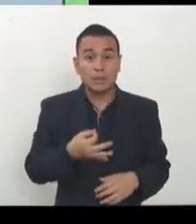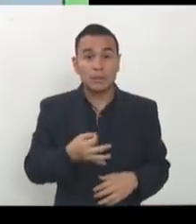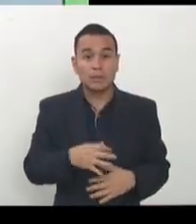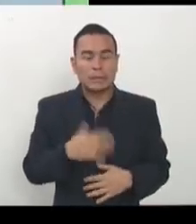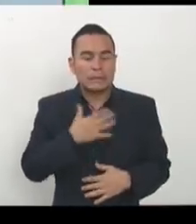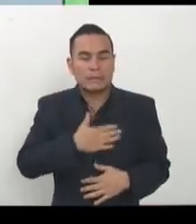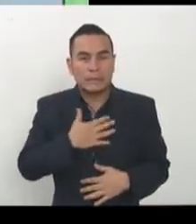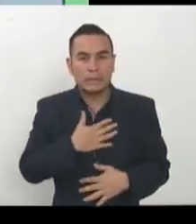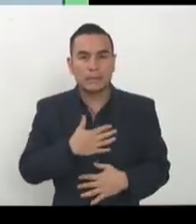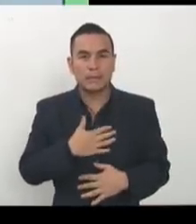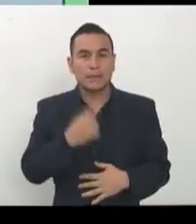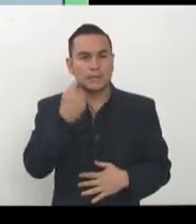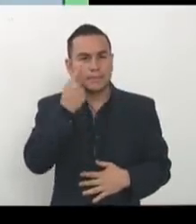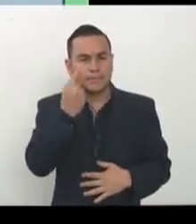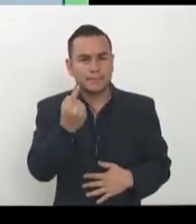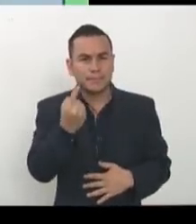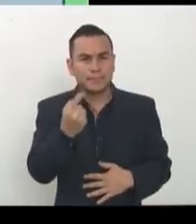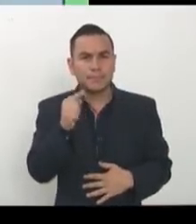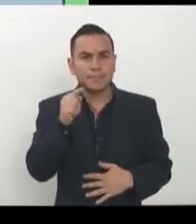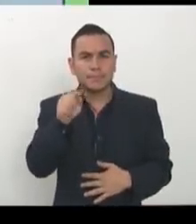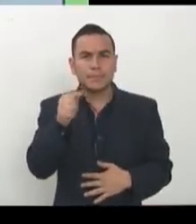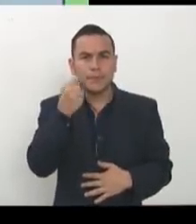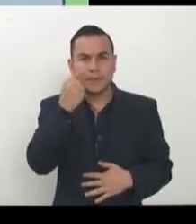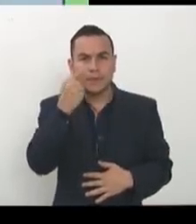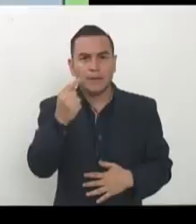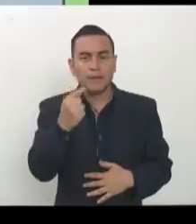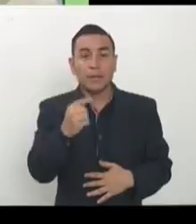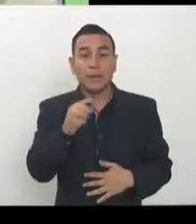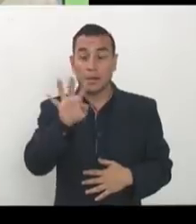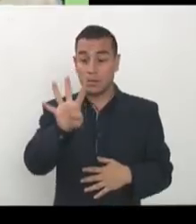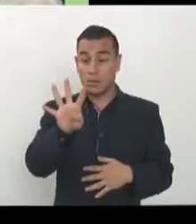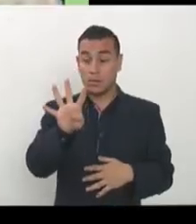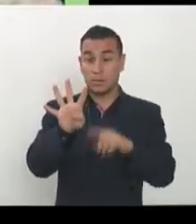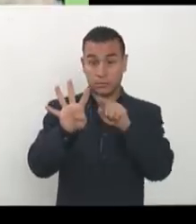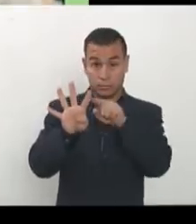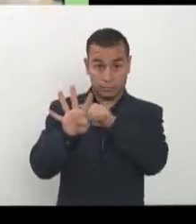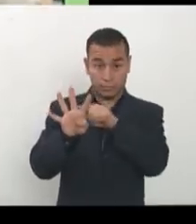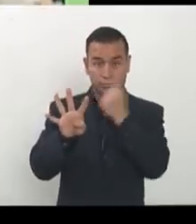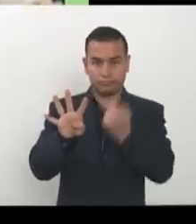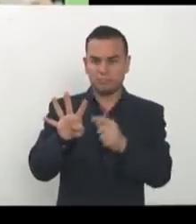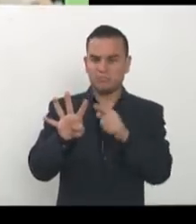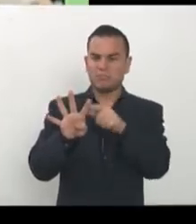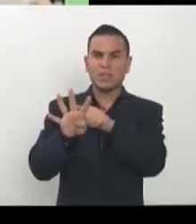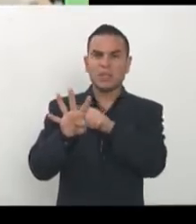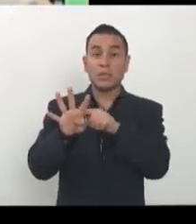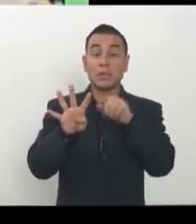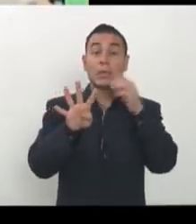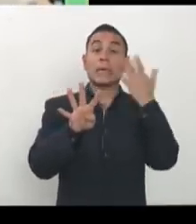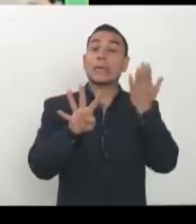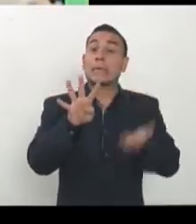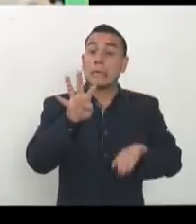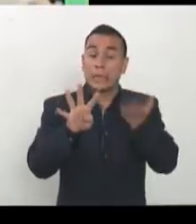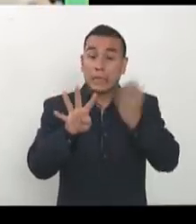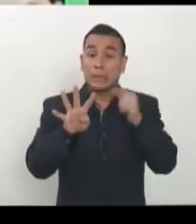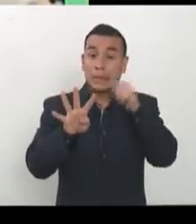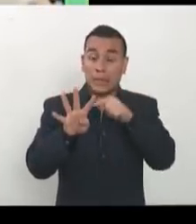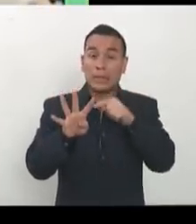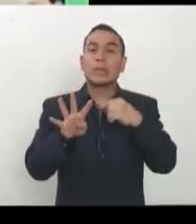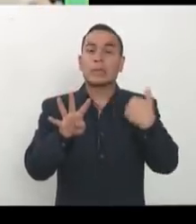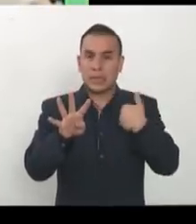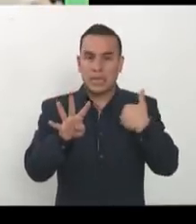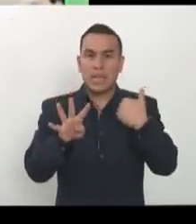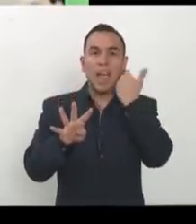perdón mira tú ahora mismo estaba acompañado de cuatro personas las cuales a lo mejor algunos de ellos puede ser positivo ya